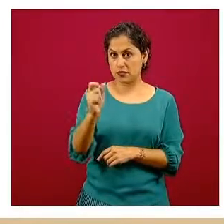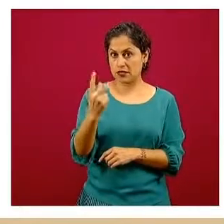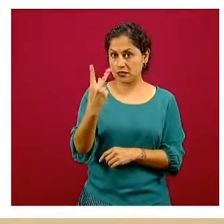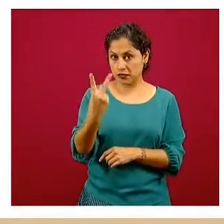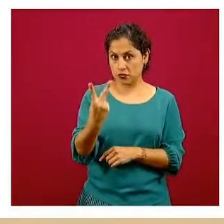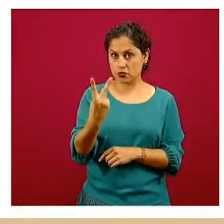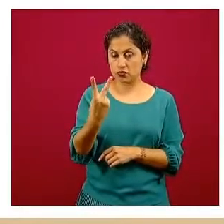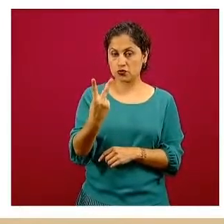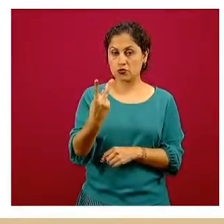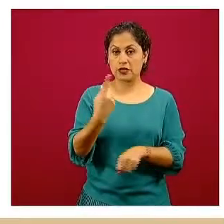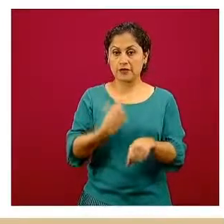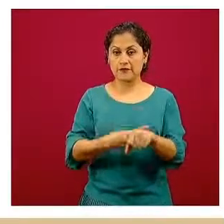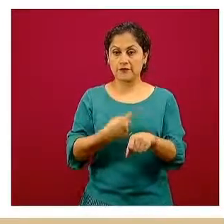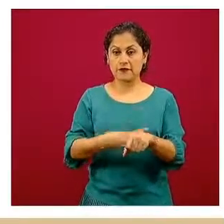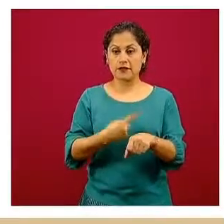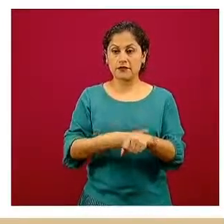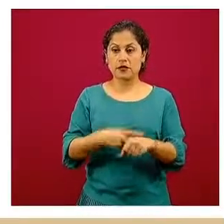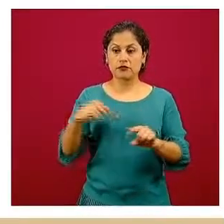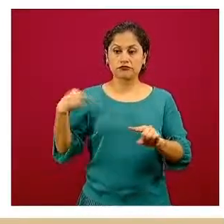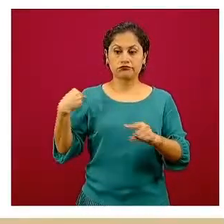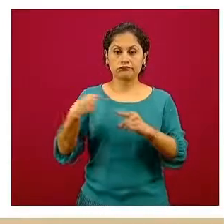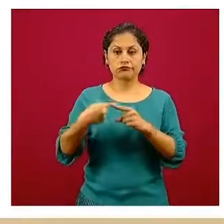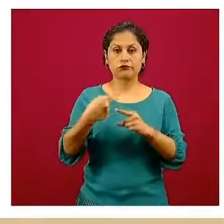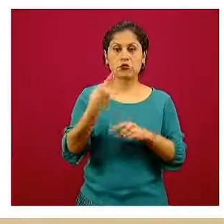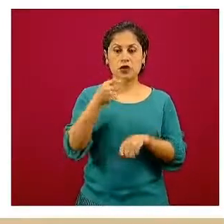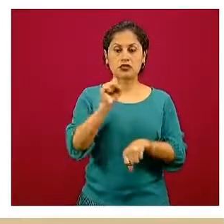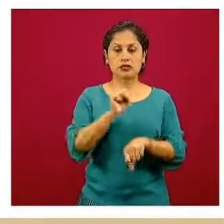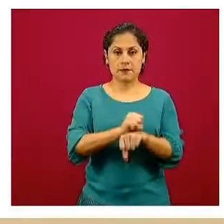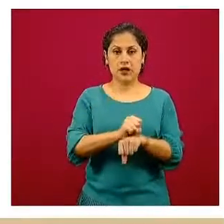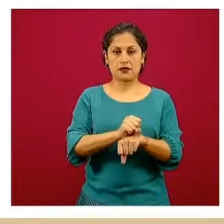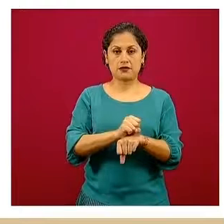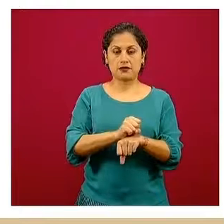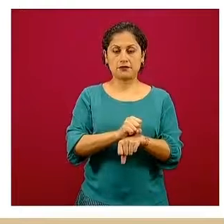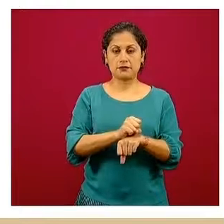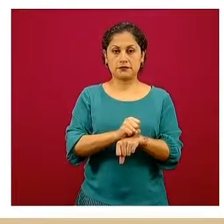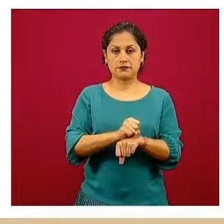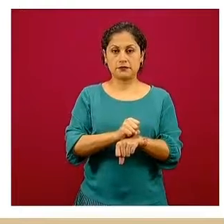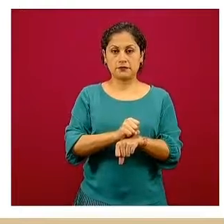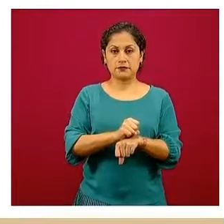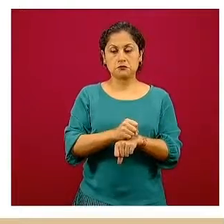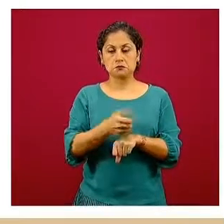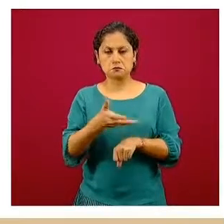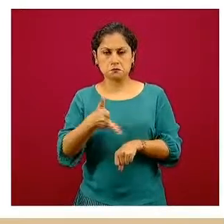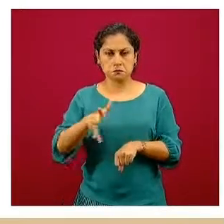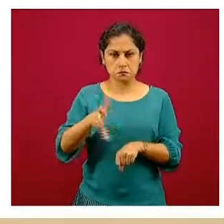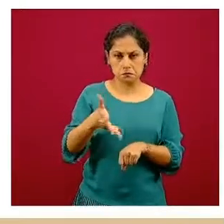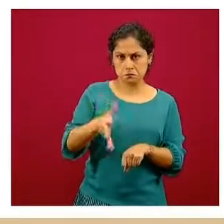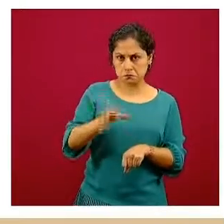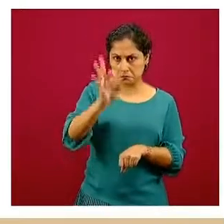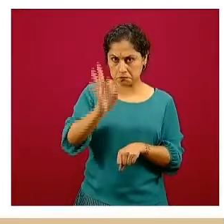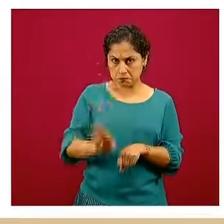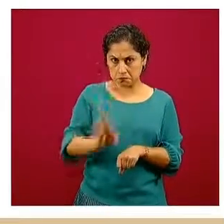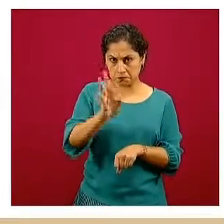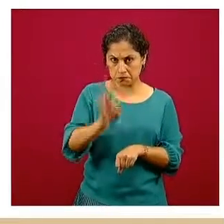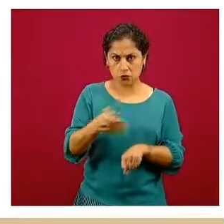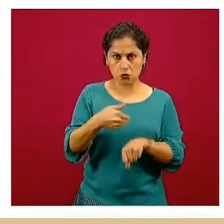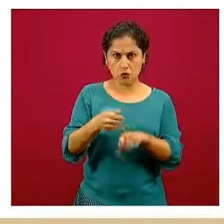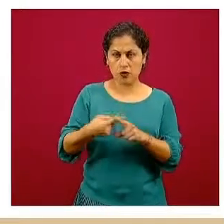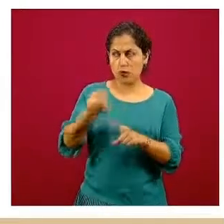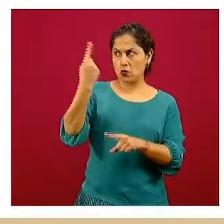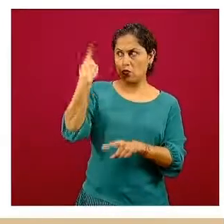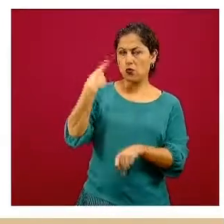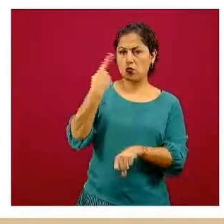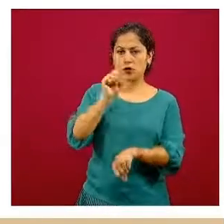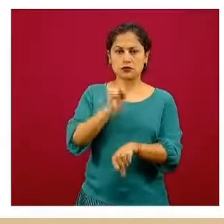185.122. A pesar de que ha pasado una semana, prácticamente se ha mantenido similar la estadística. Siempre hablamos